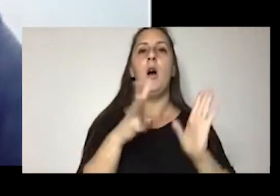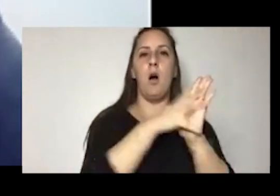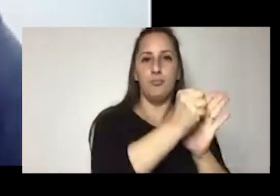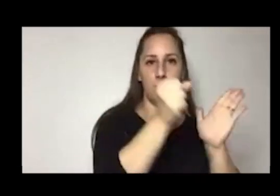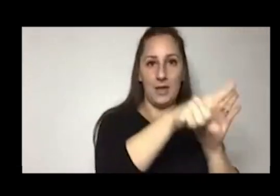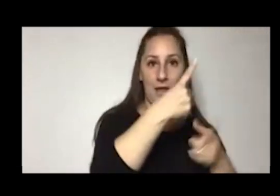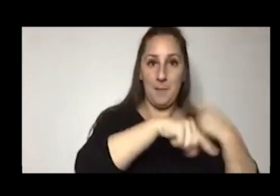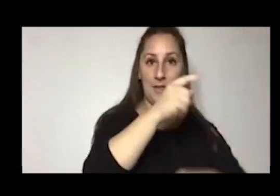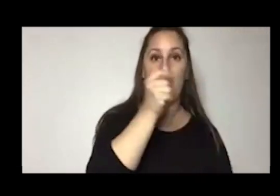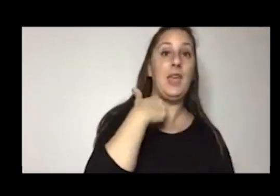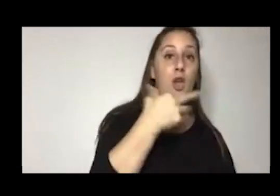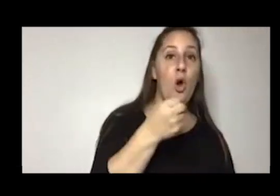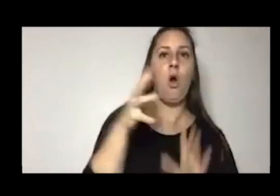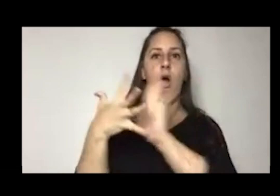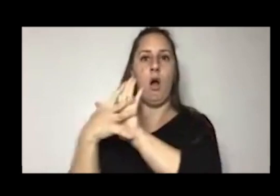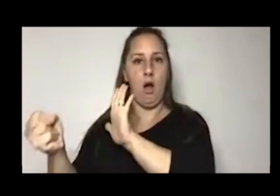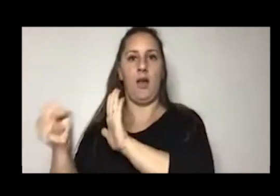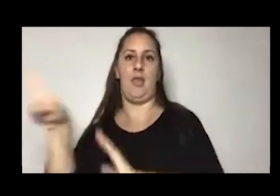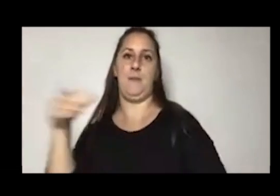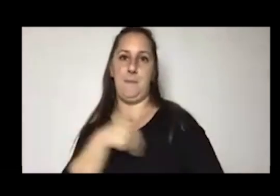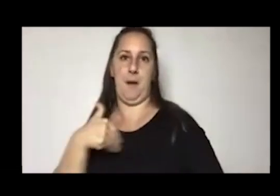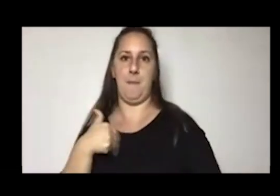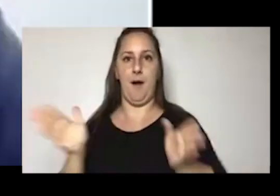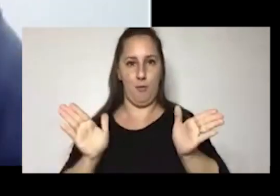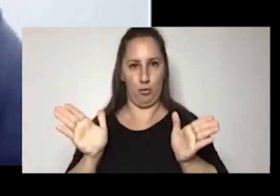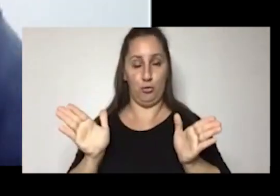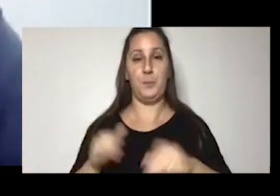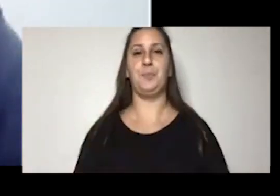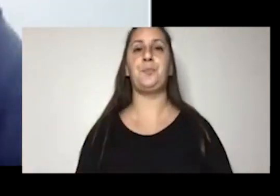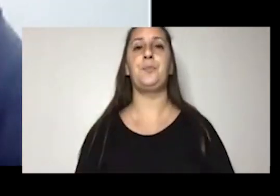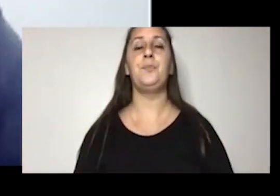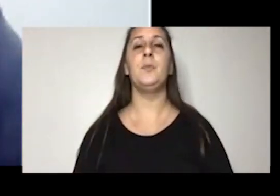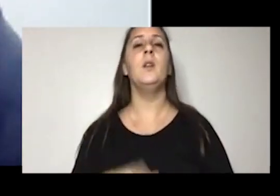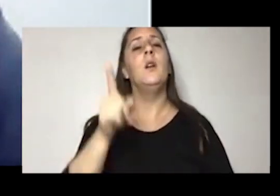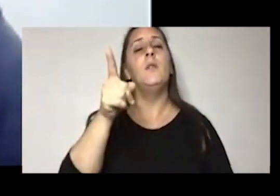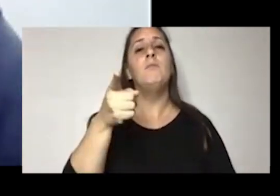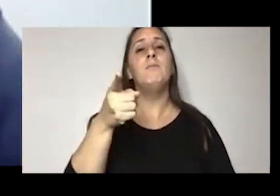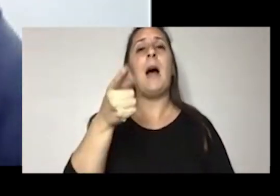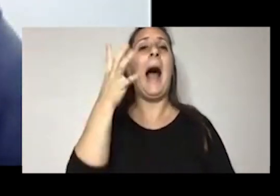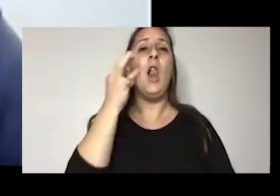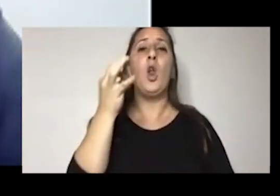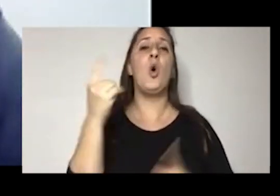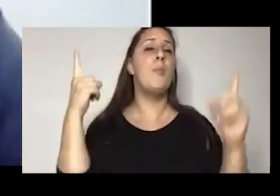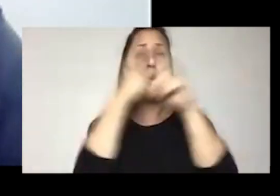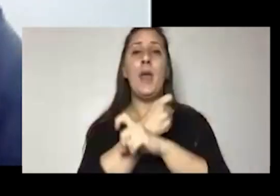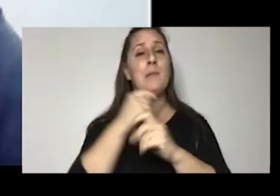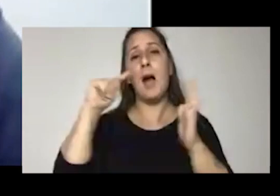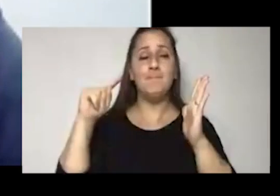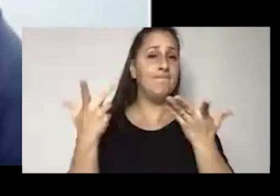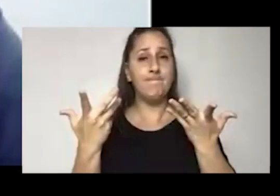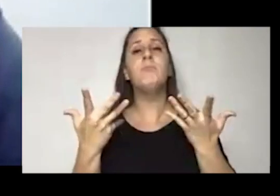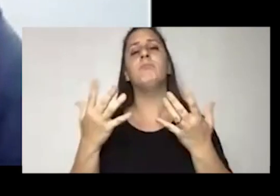símbolos. De los símbolos, bárbaro. Cualquier cosa, María Elena, si llegas a tener algún inconveniente, también escribinos a